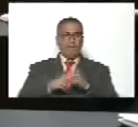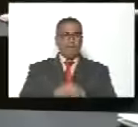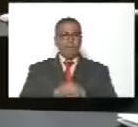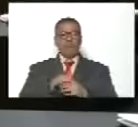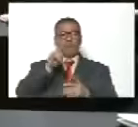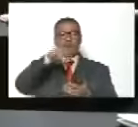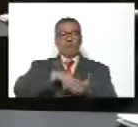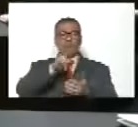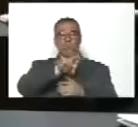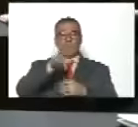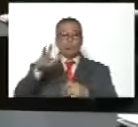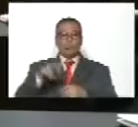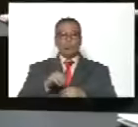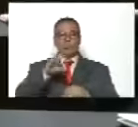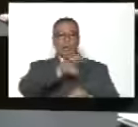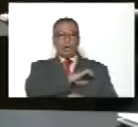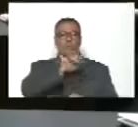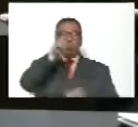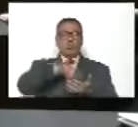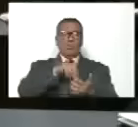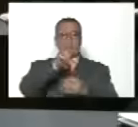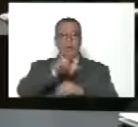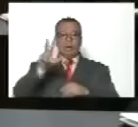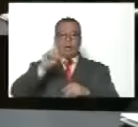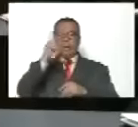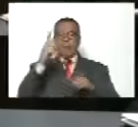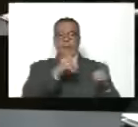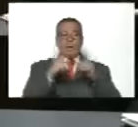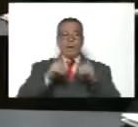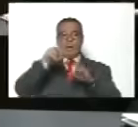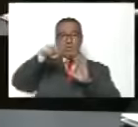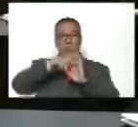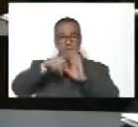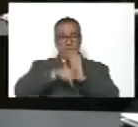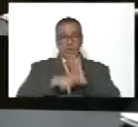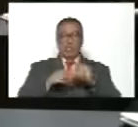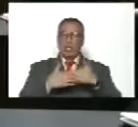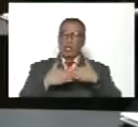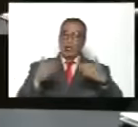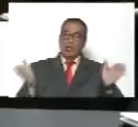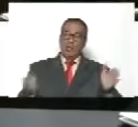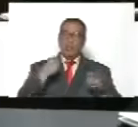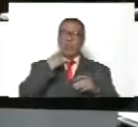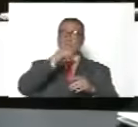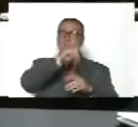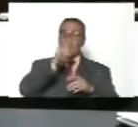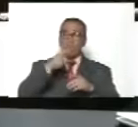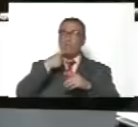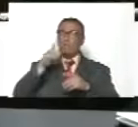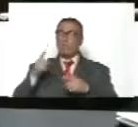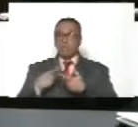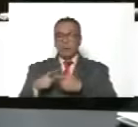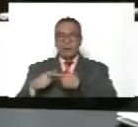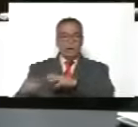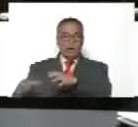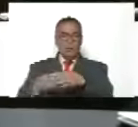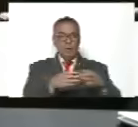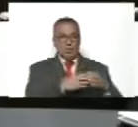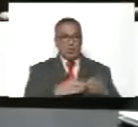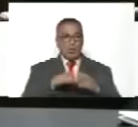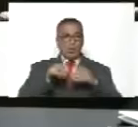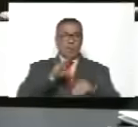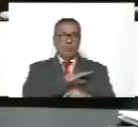en 2023, en enero de 2023, fue aprobada en primera discusión esta norma, se han hecho amplias consultas a diferentes sectores. En